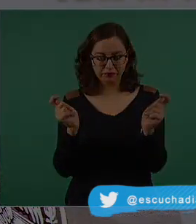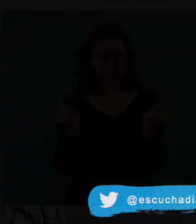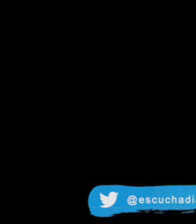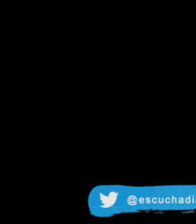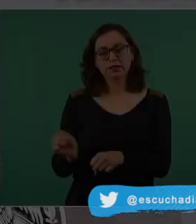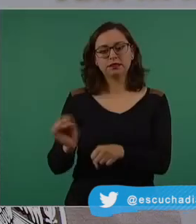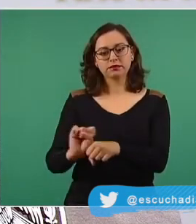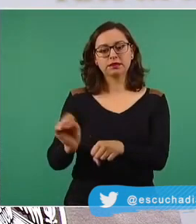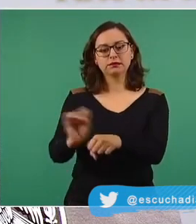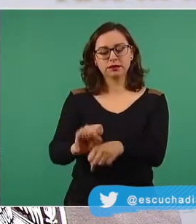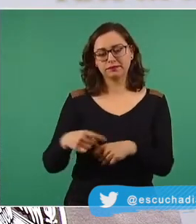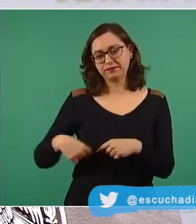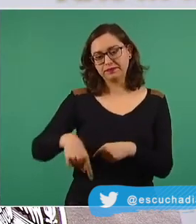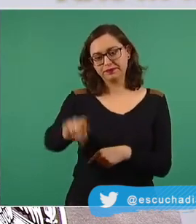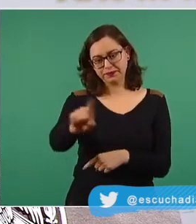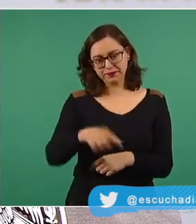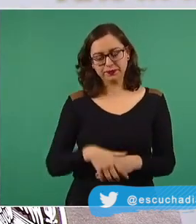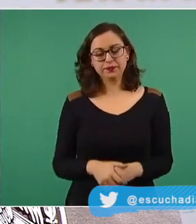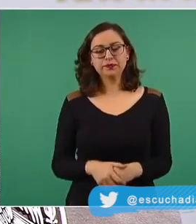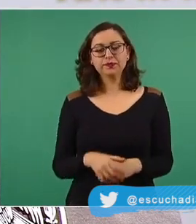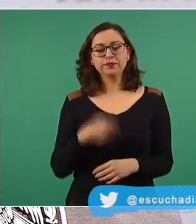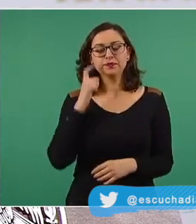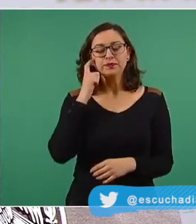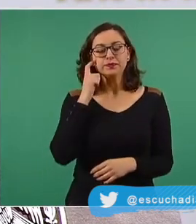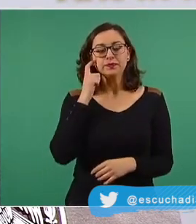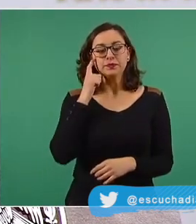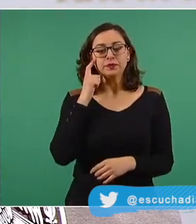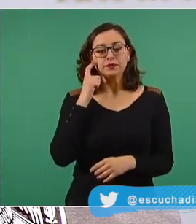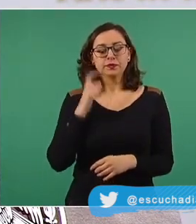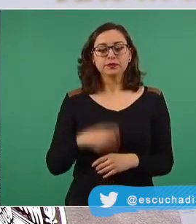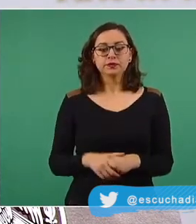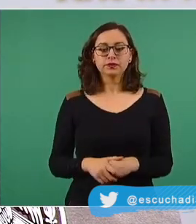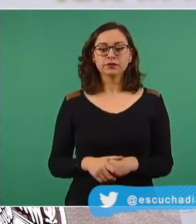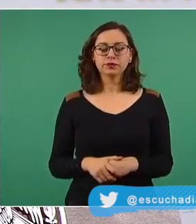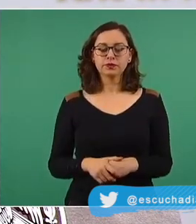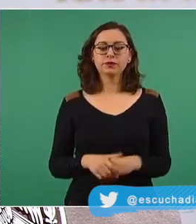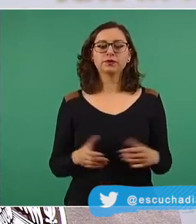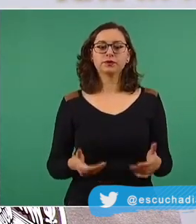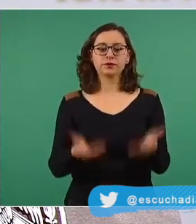50.698.518 dosis. En México se ha vacunado contra COVID-19 a